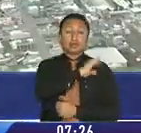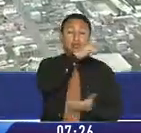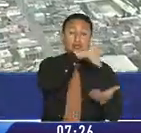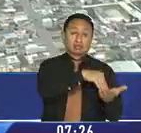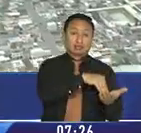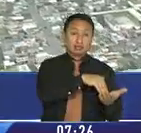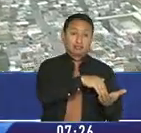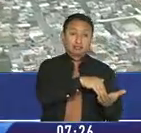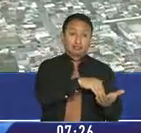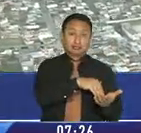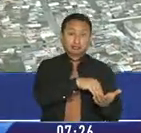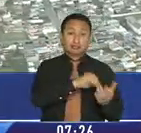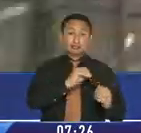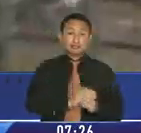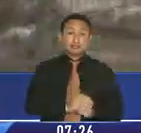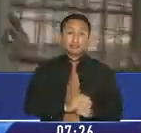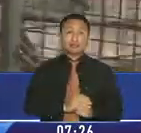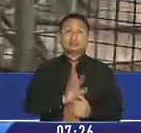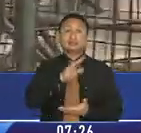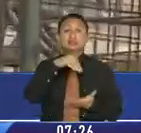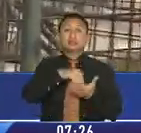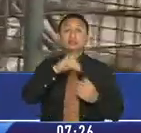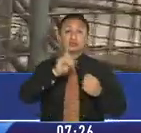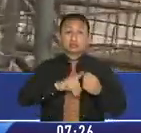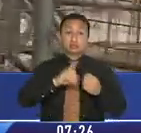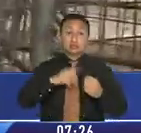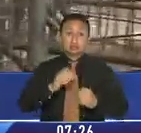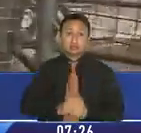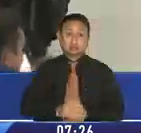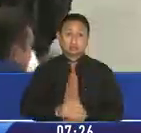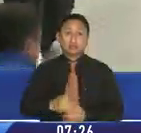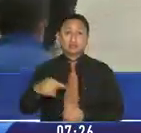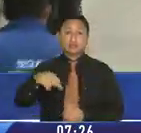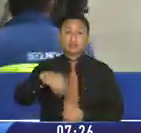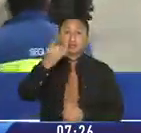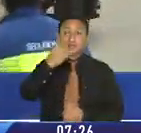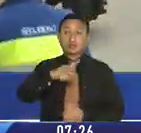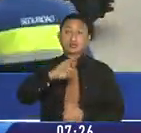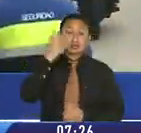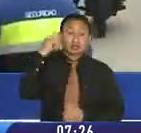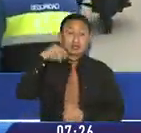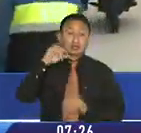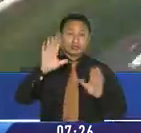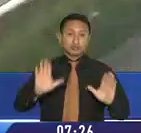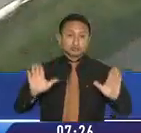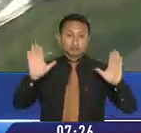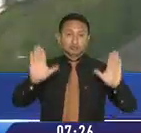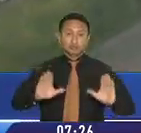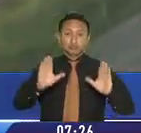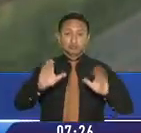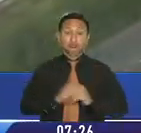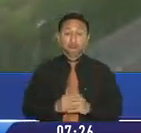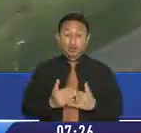Central, así como el Casco Colonial, que fueron el epicentro de estos 18 días de paro nacional y ya